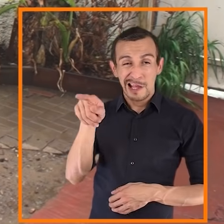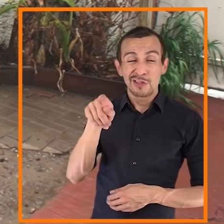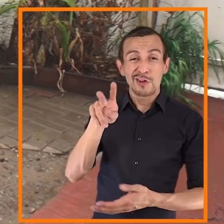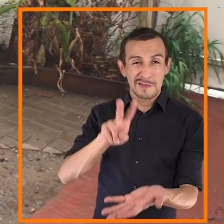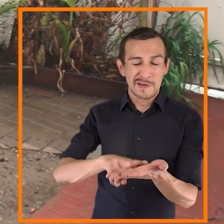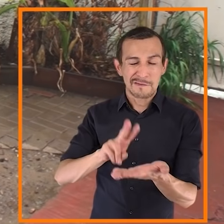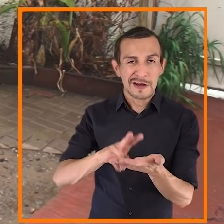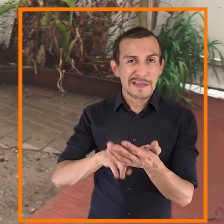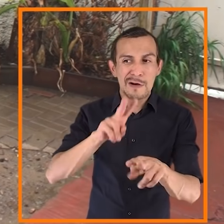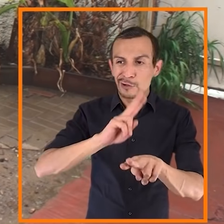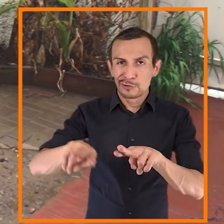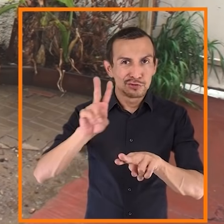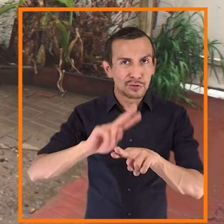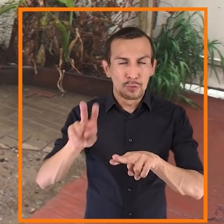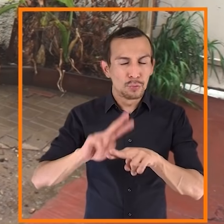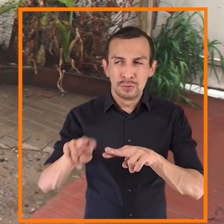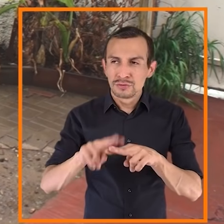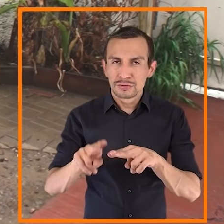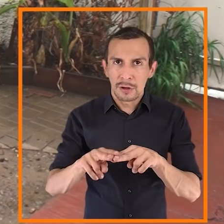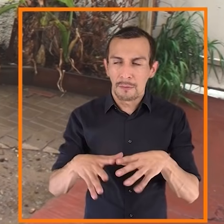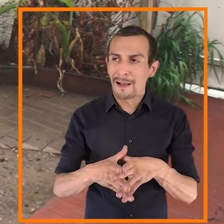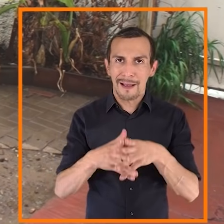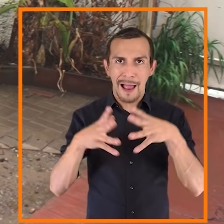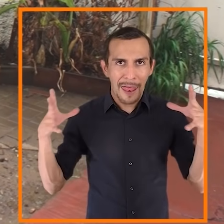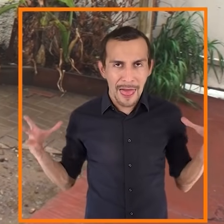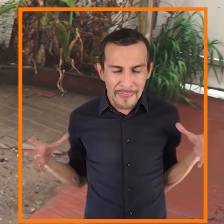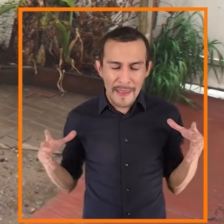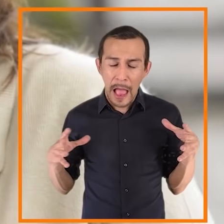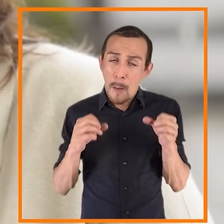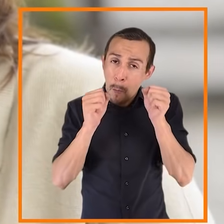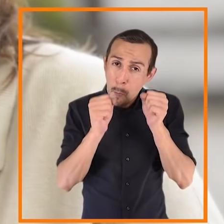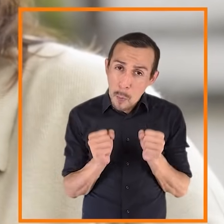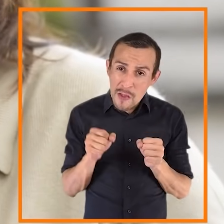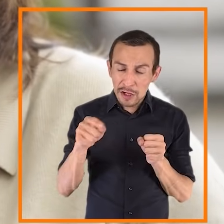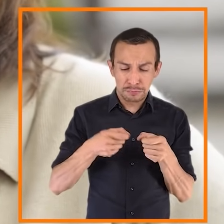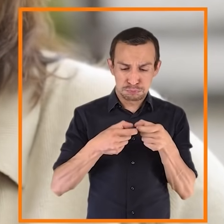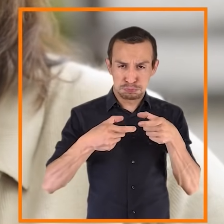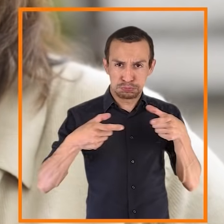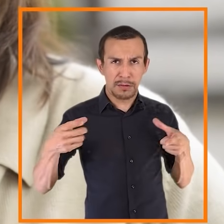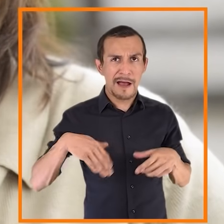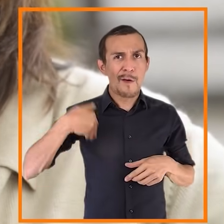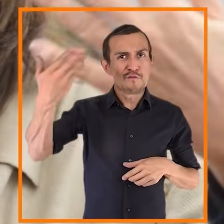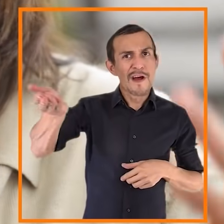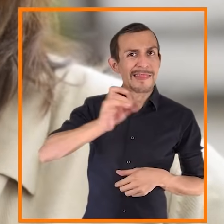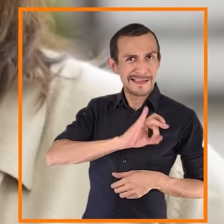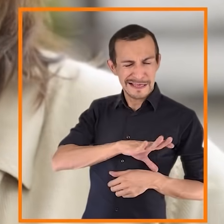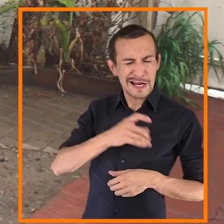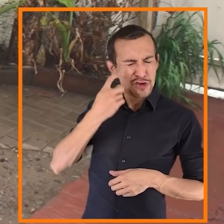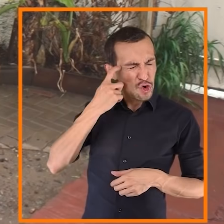Esto realmente es una solución y es una solución gigantesca. A lo mejor esto es escalable